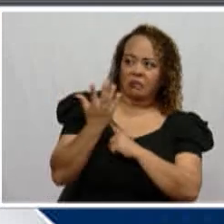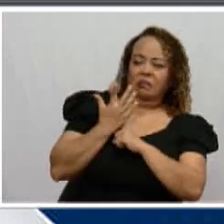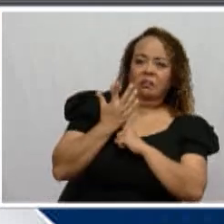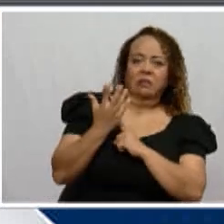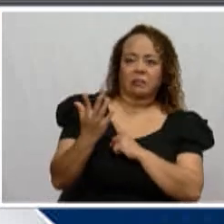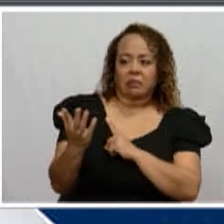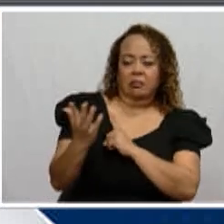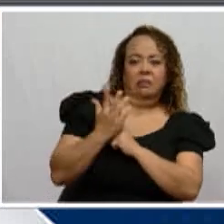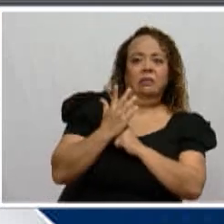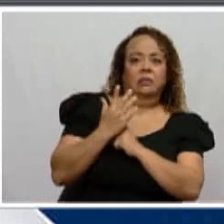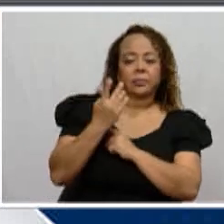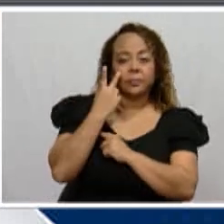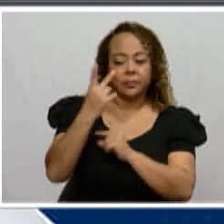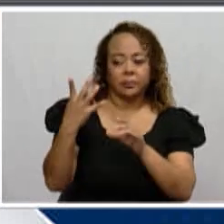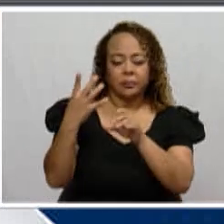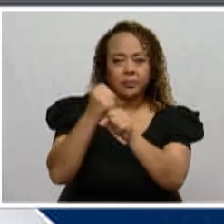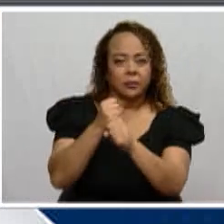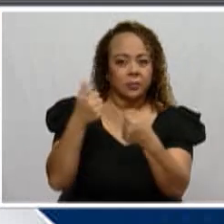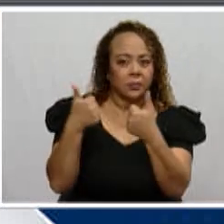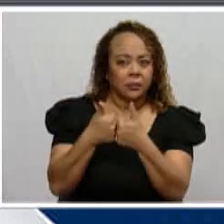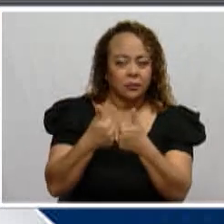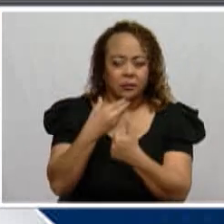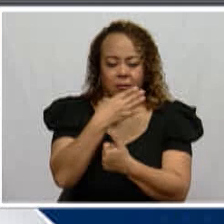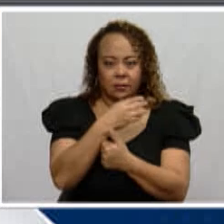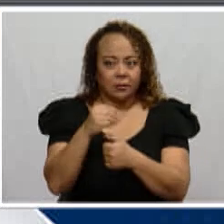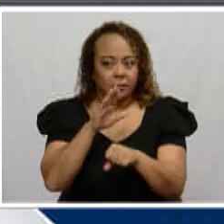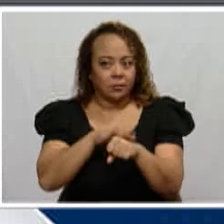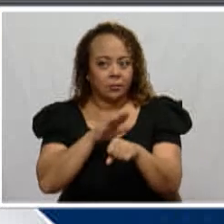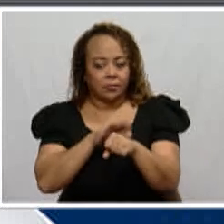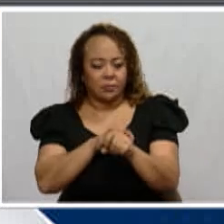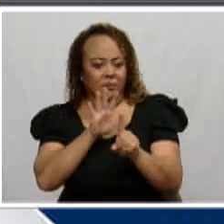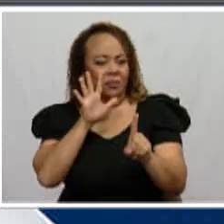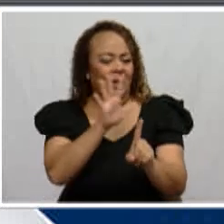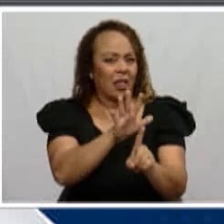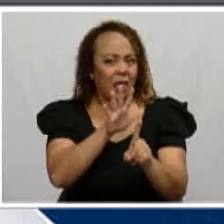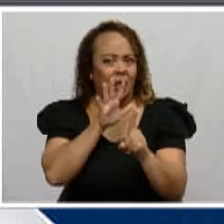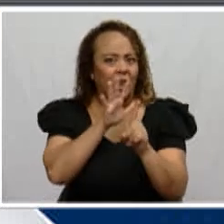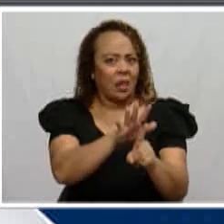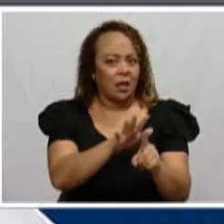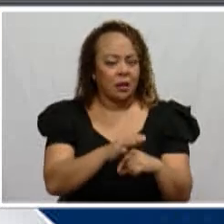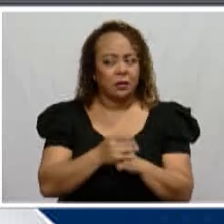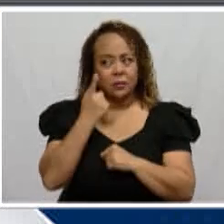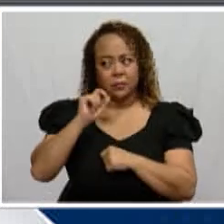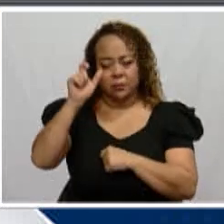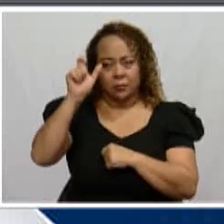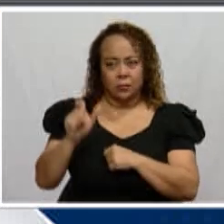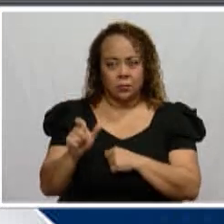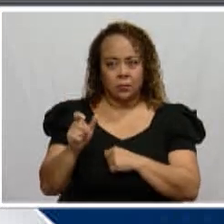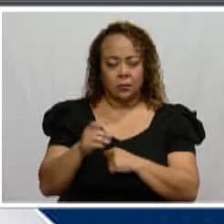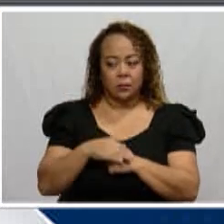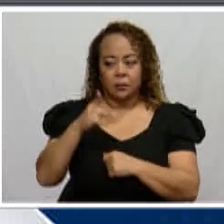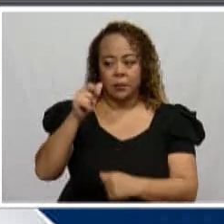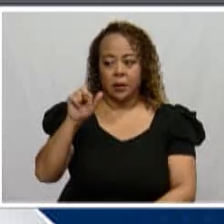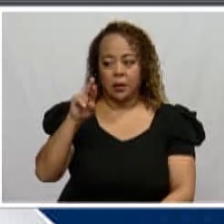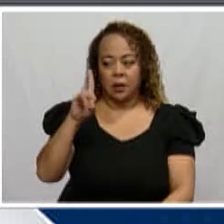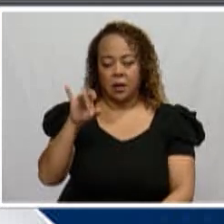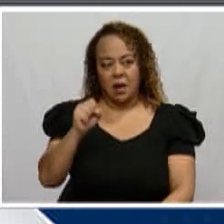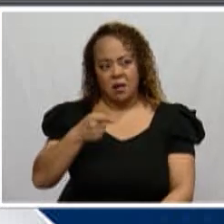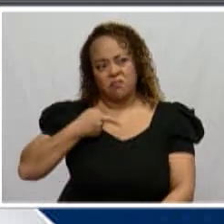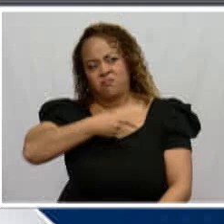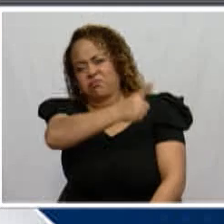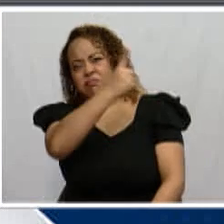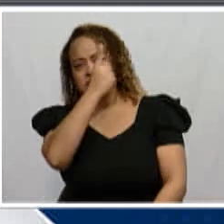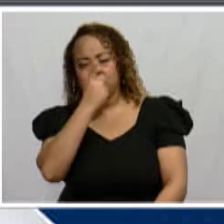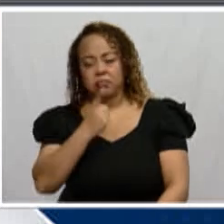verdad ya uno él lo resúmenes del partido y se dejó que para él la casa que levantó la mano sí no no y varias veces